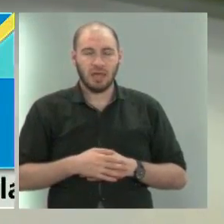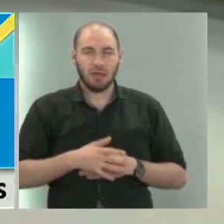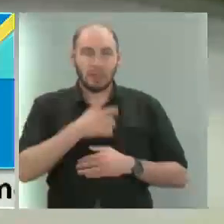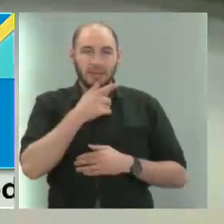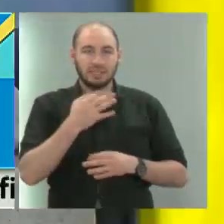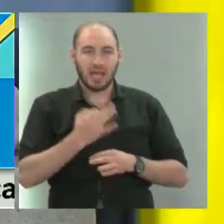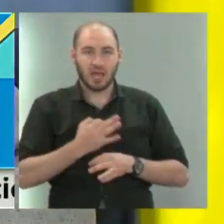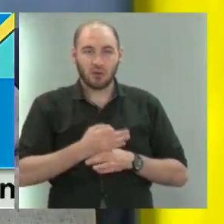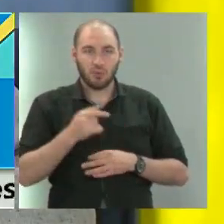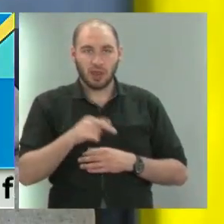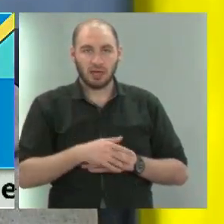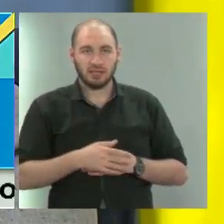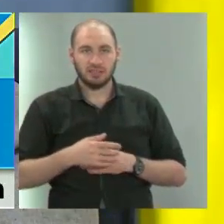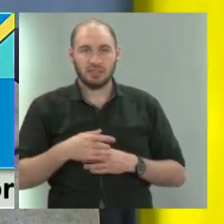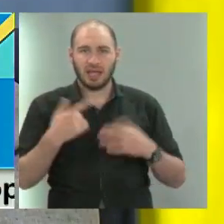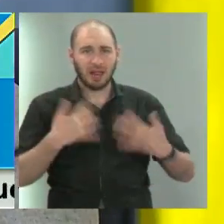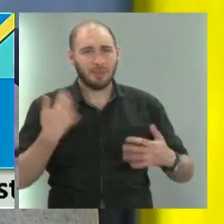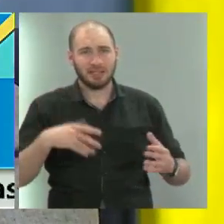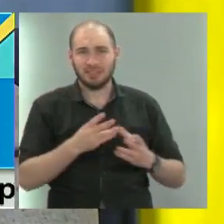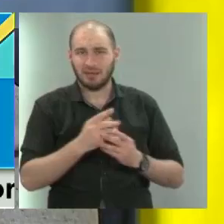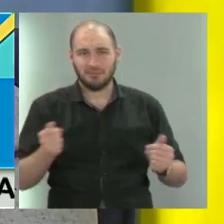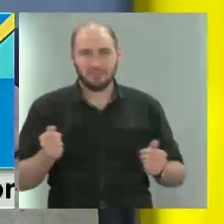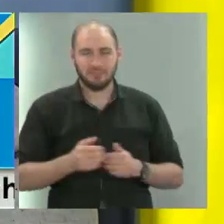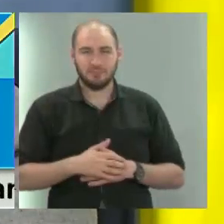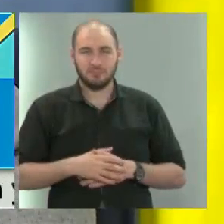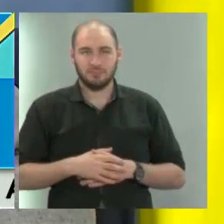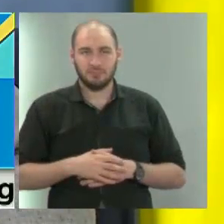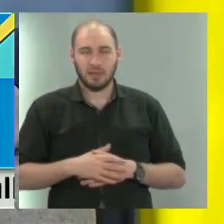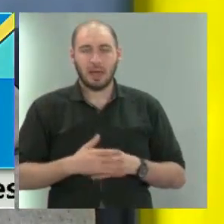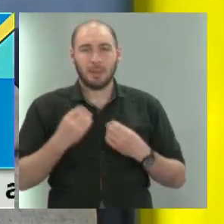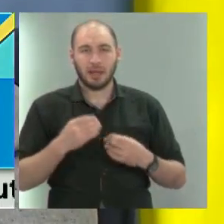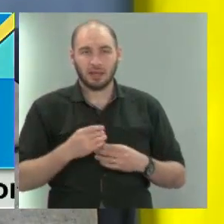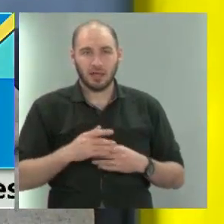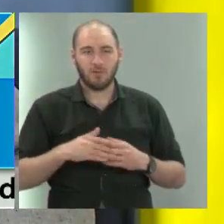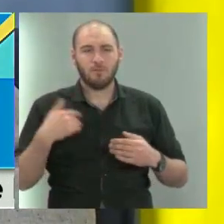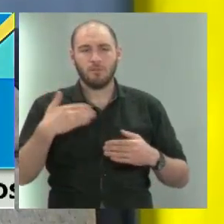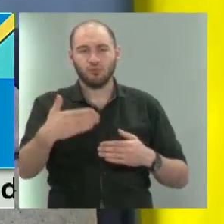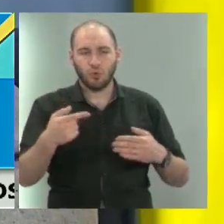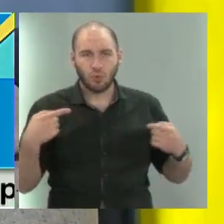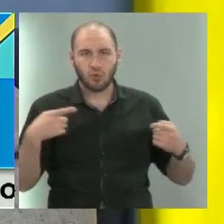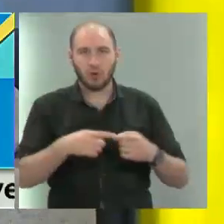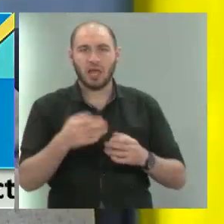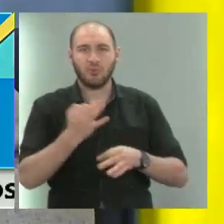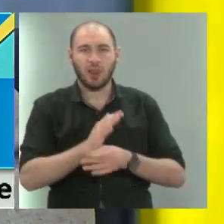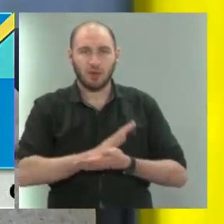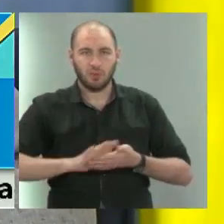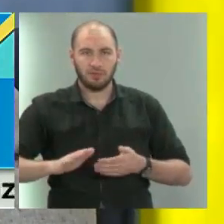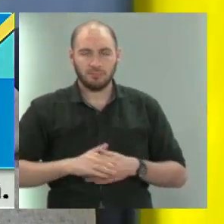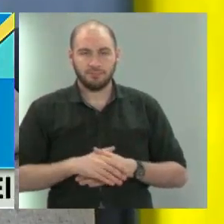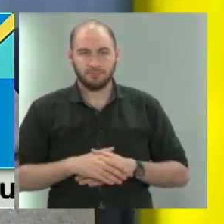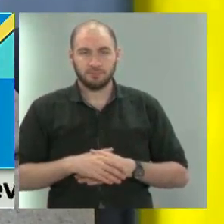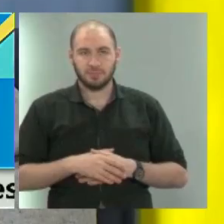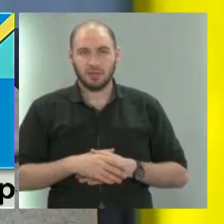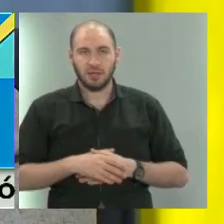la escuela tiene que salir del estado de emergencia en el que está para proyectarse hacia el futuro con una nueva escuela.